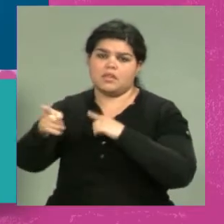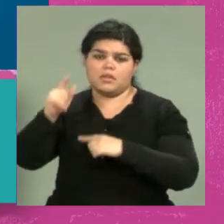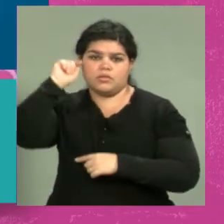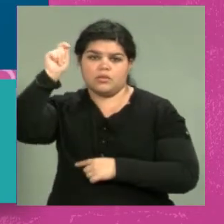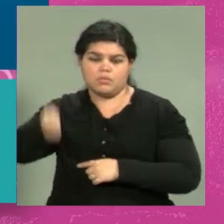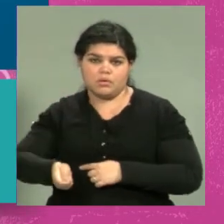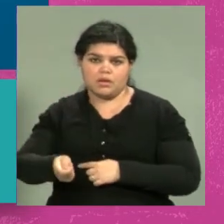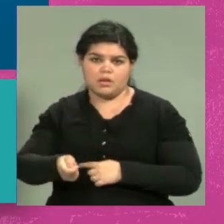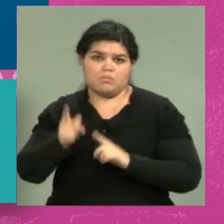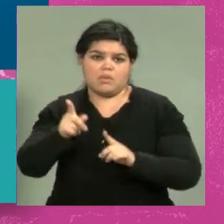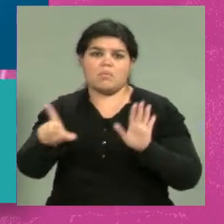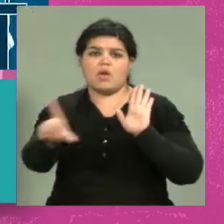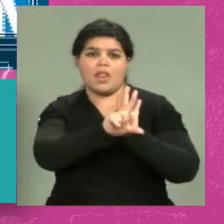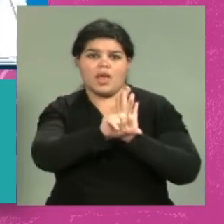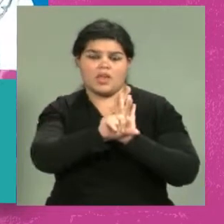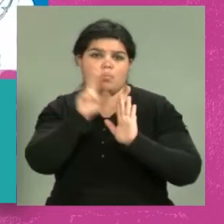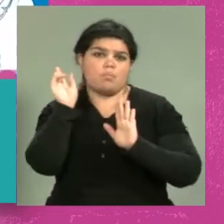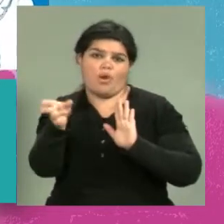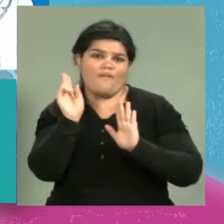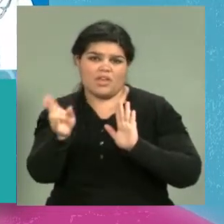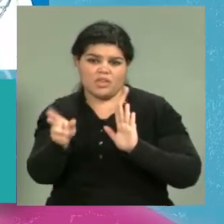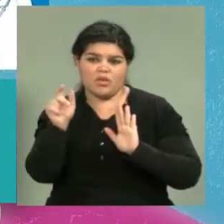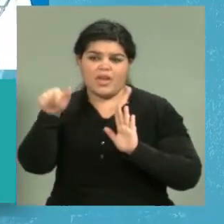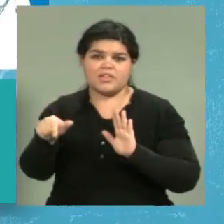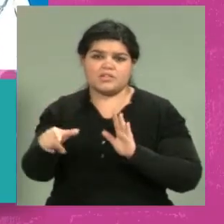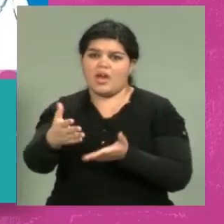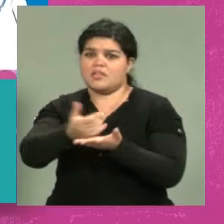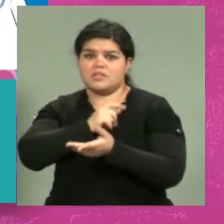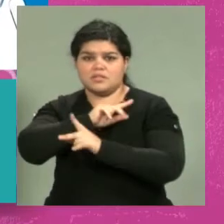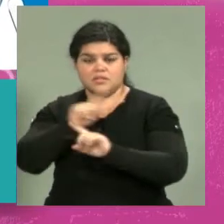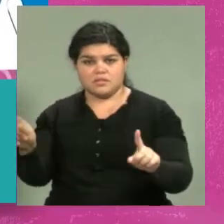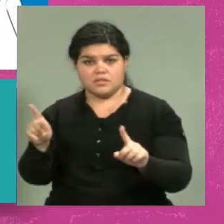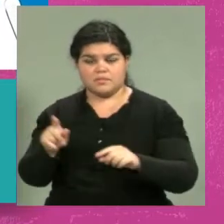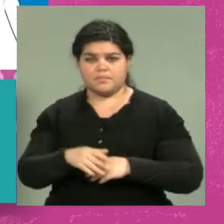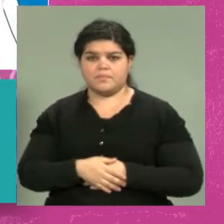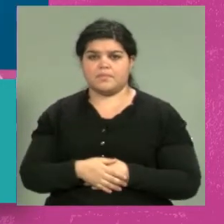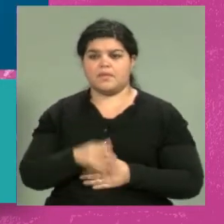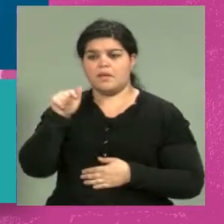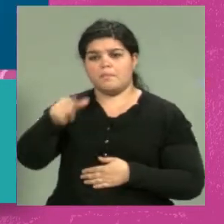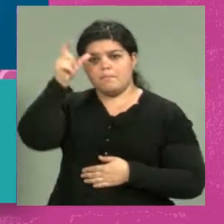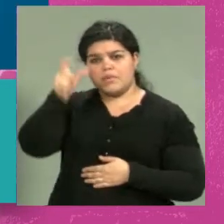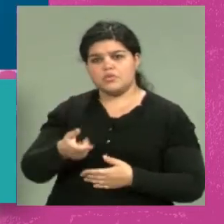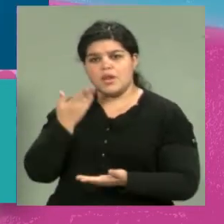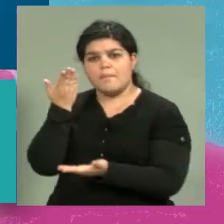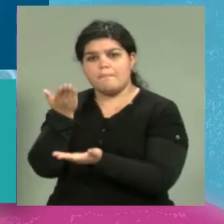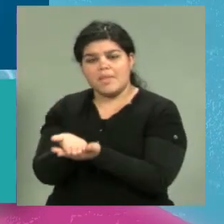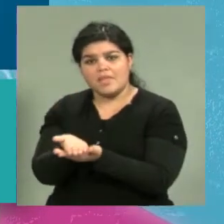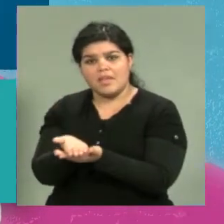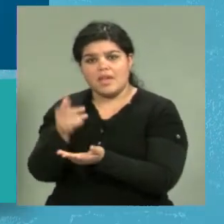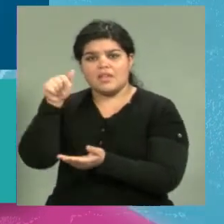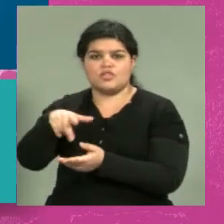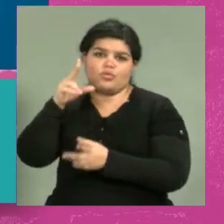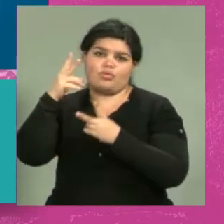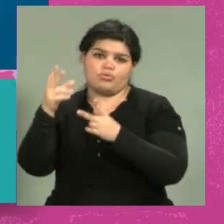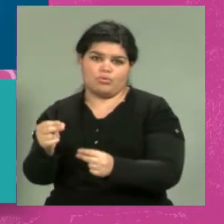la ley no lo permite, Claro. probablemente rechacen esa acción judicial cuando el paciente pide algo que implica